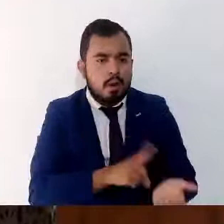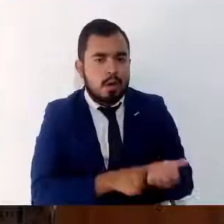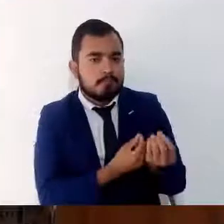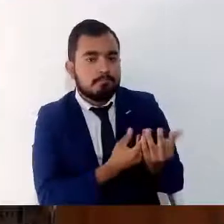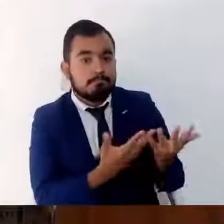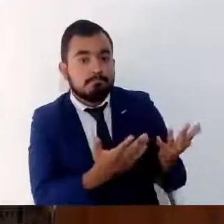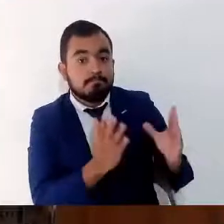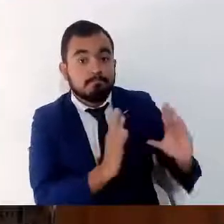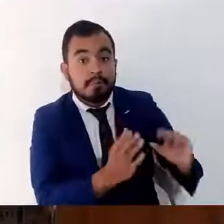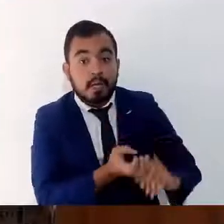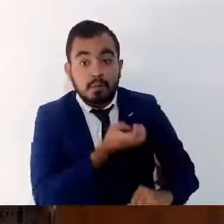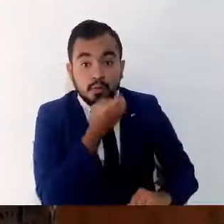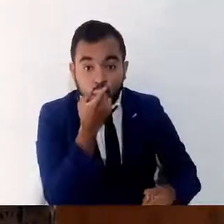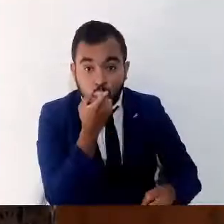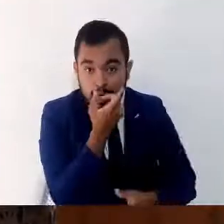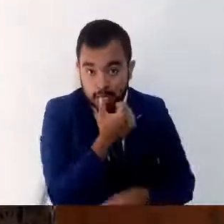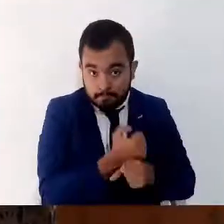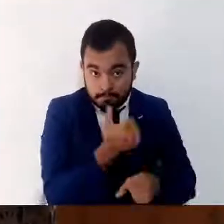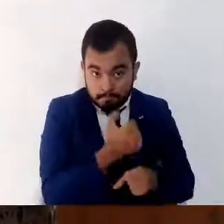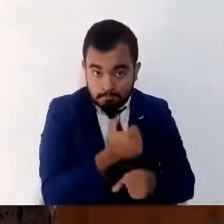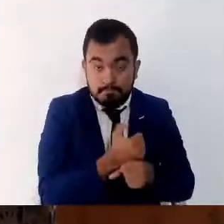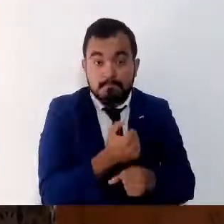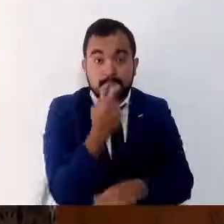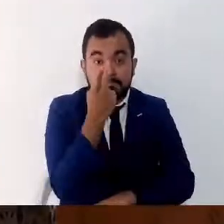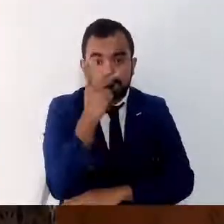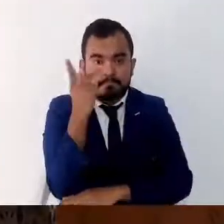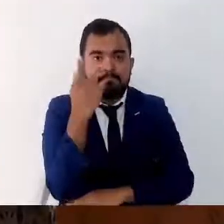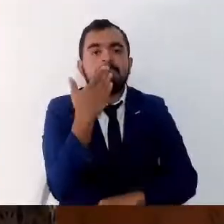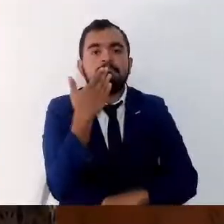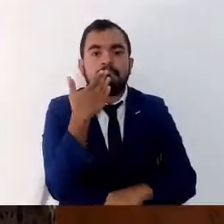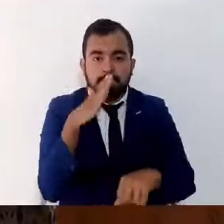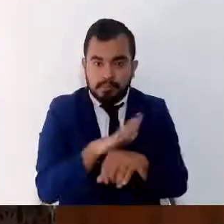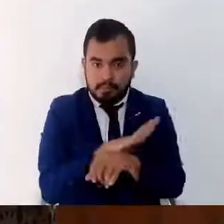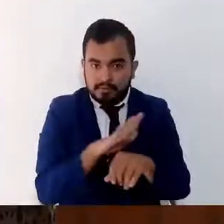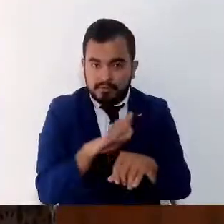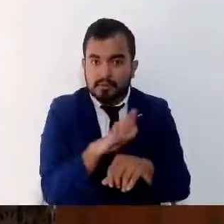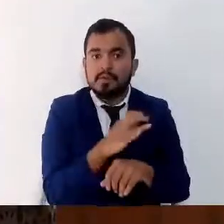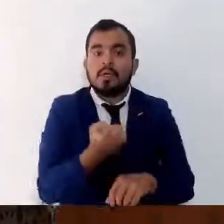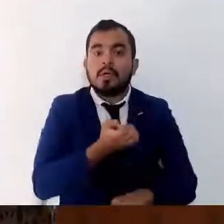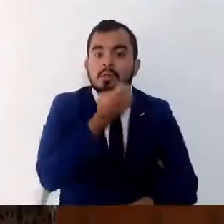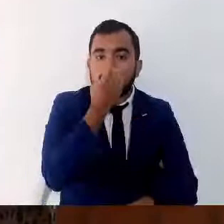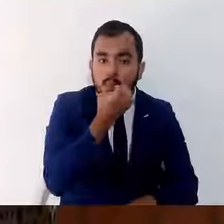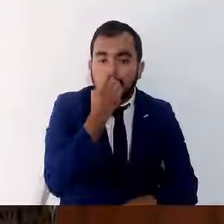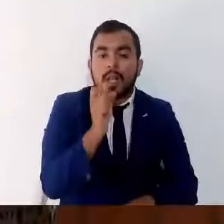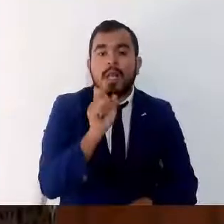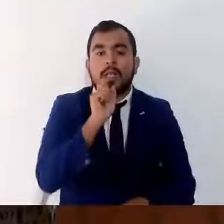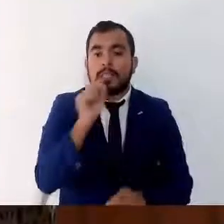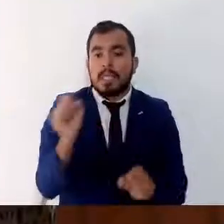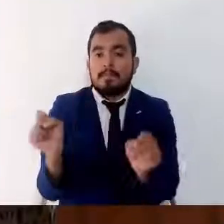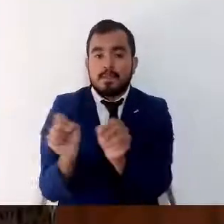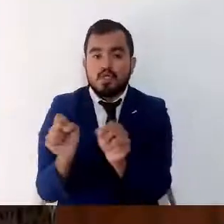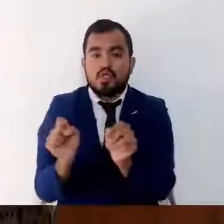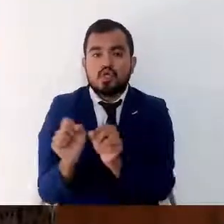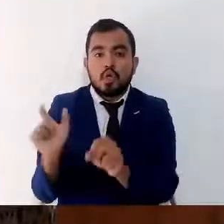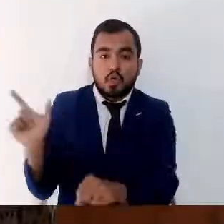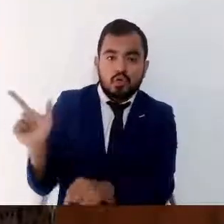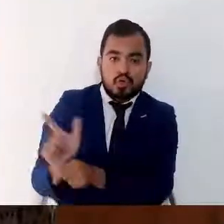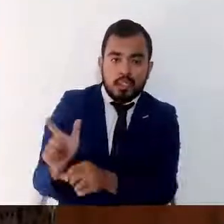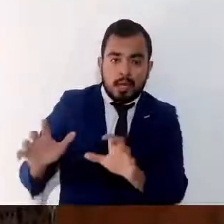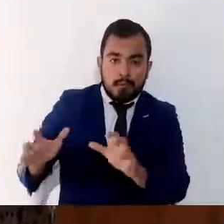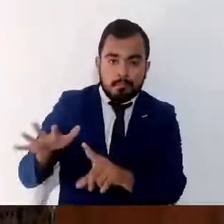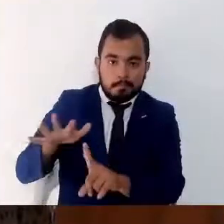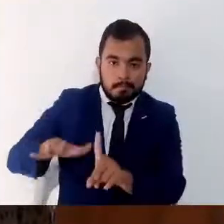preescolar tienen beneficios tanto en el ámbito educativo como en el ámbito social. Entre los primeros se